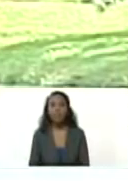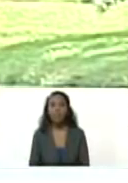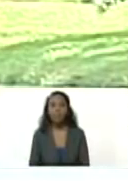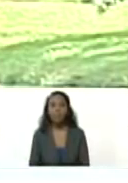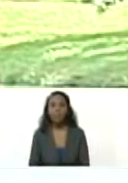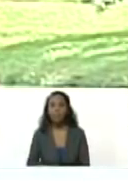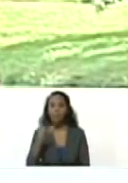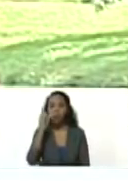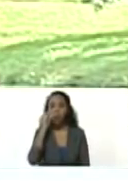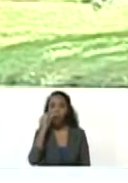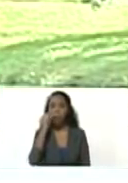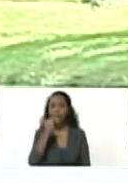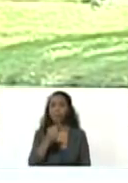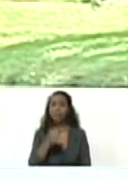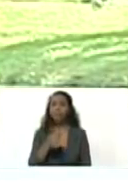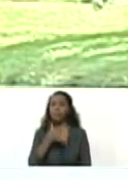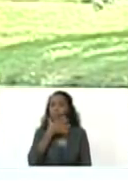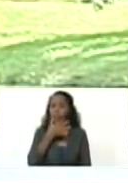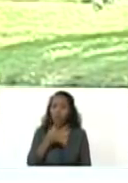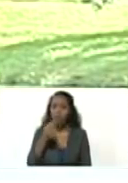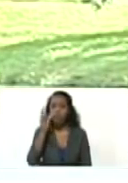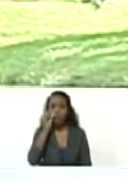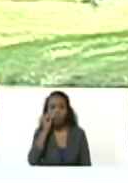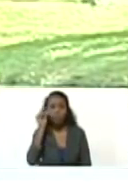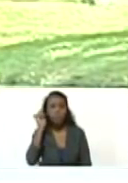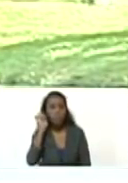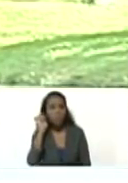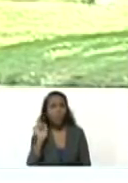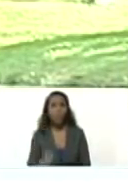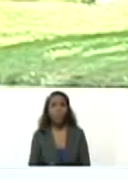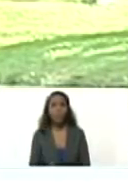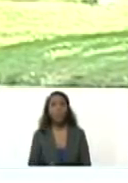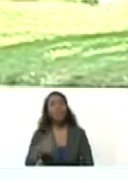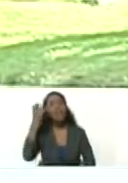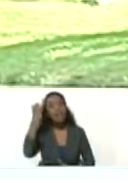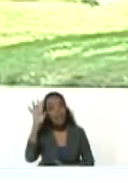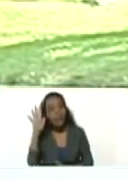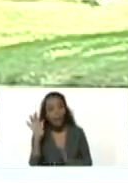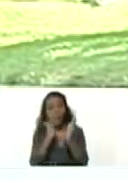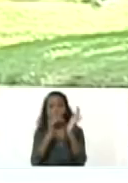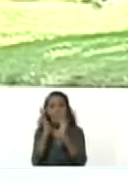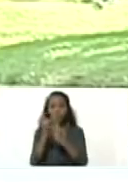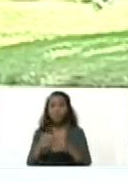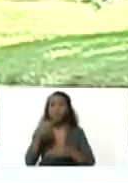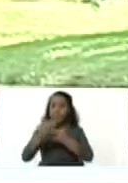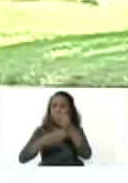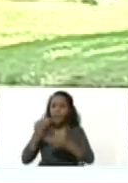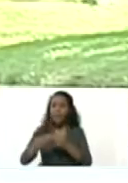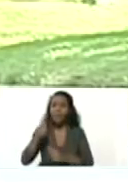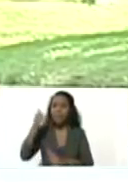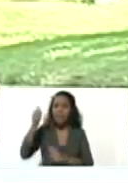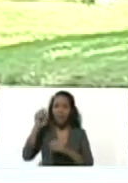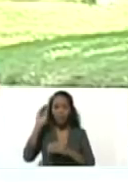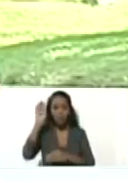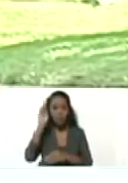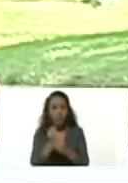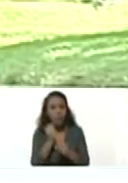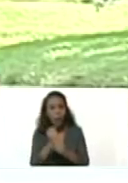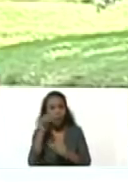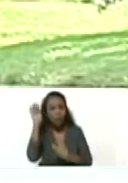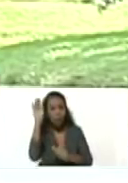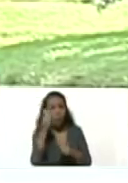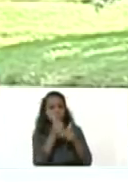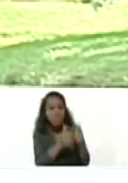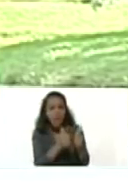Al hombre sencillo, a la mujer sencilla. Creo en el Cristo del bien, el que hace el bien. Es el único que